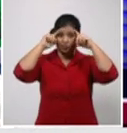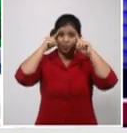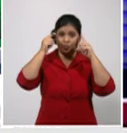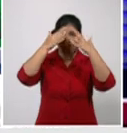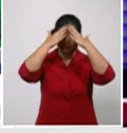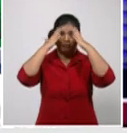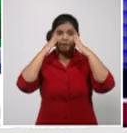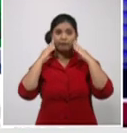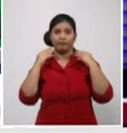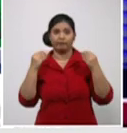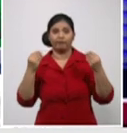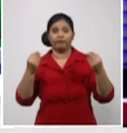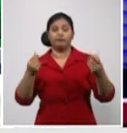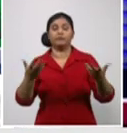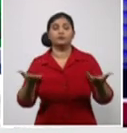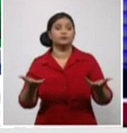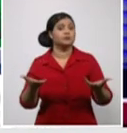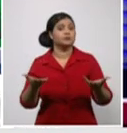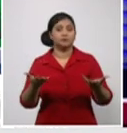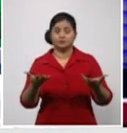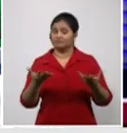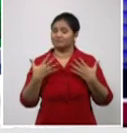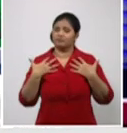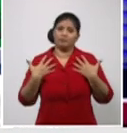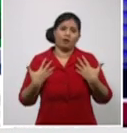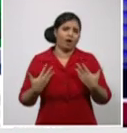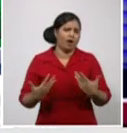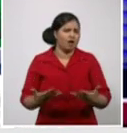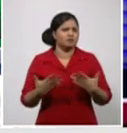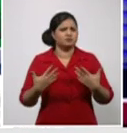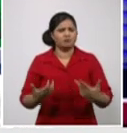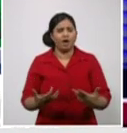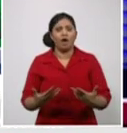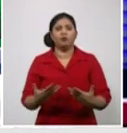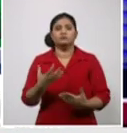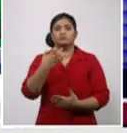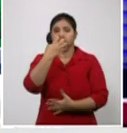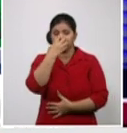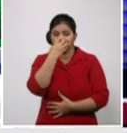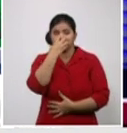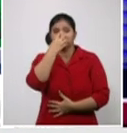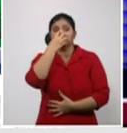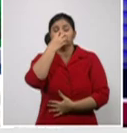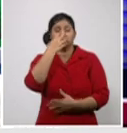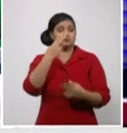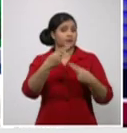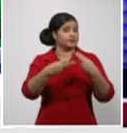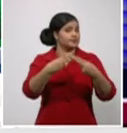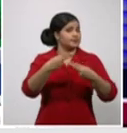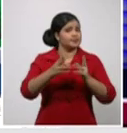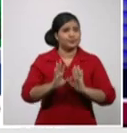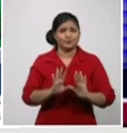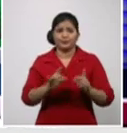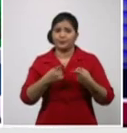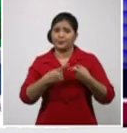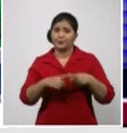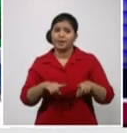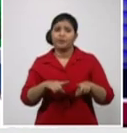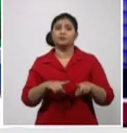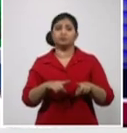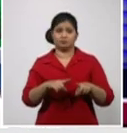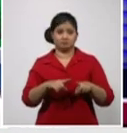aire, que resolvió inicialmente con oxigenoterapia, pero lamentablemente en la noche hace una